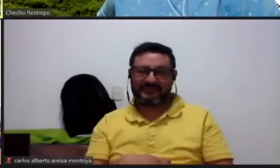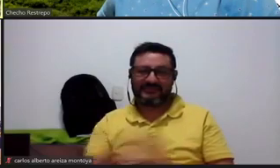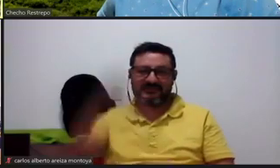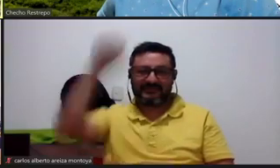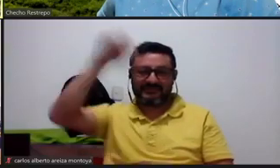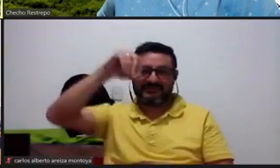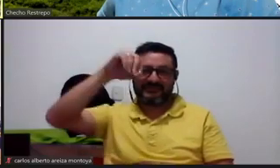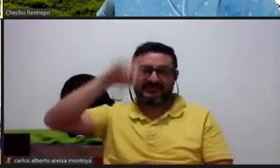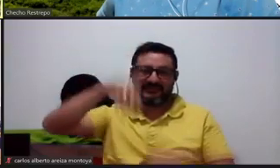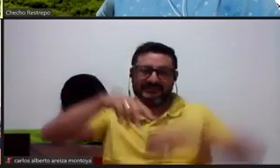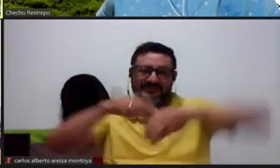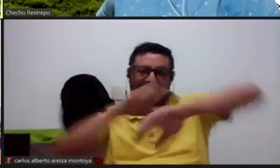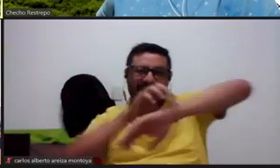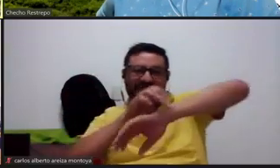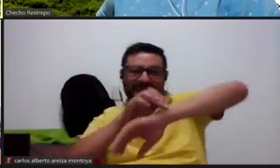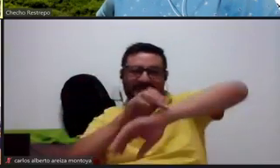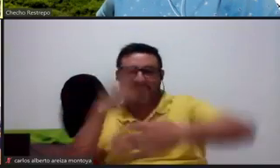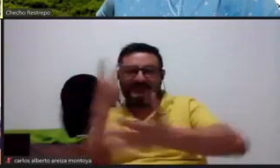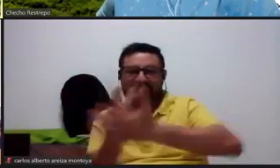un tobillo.